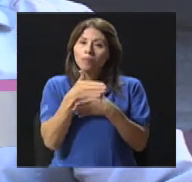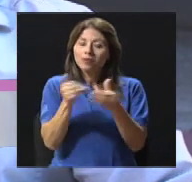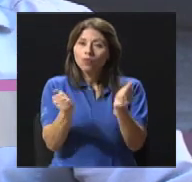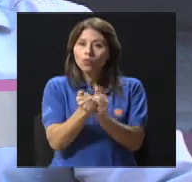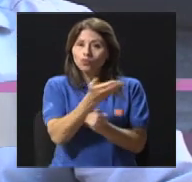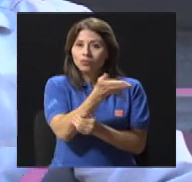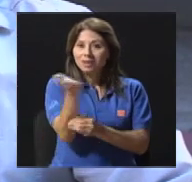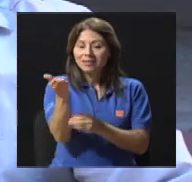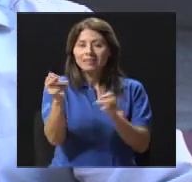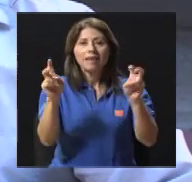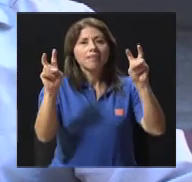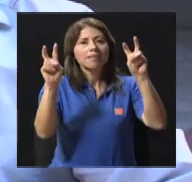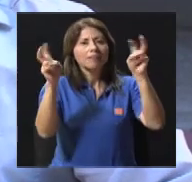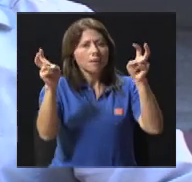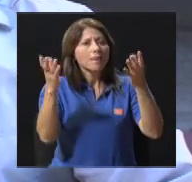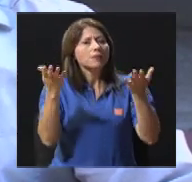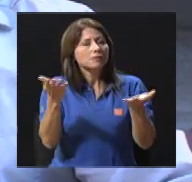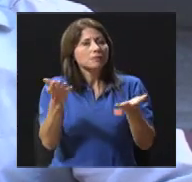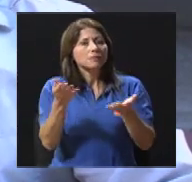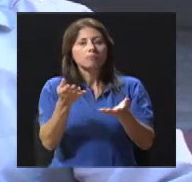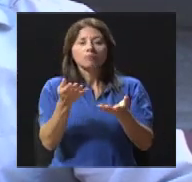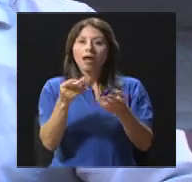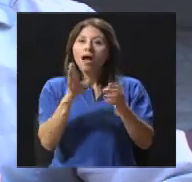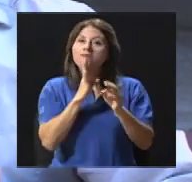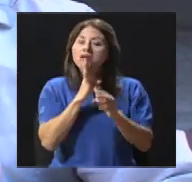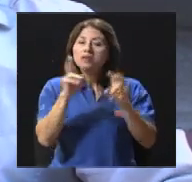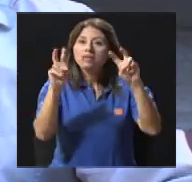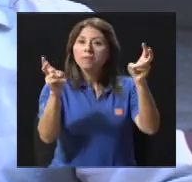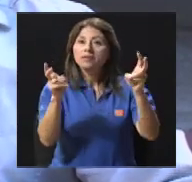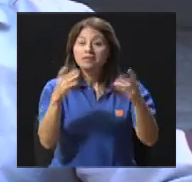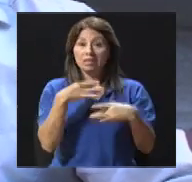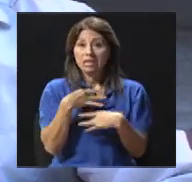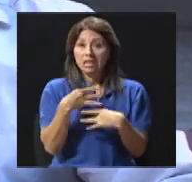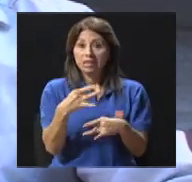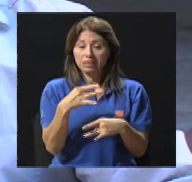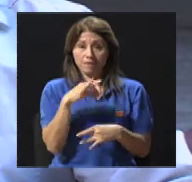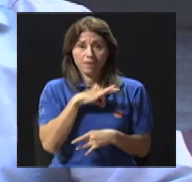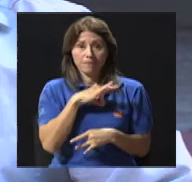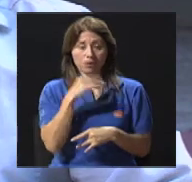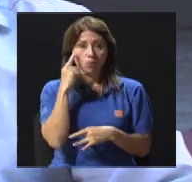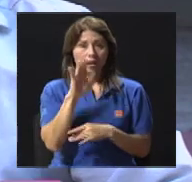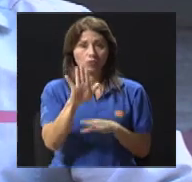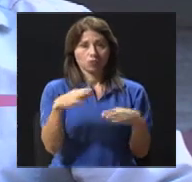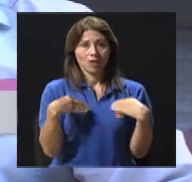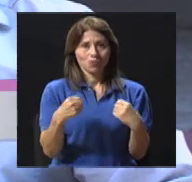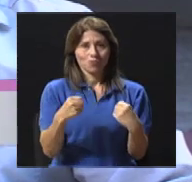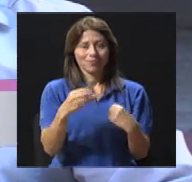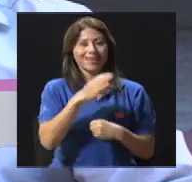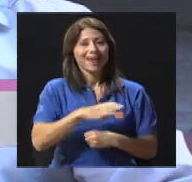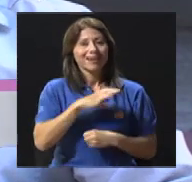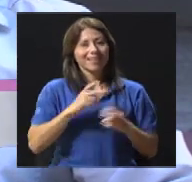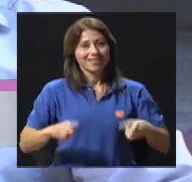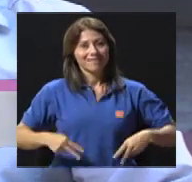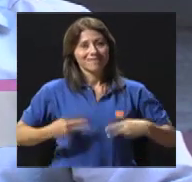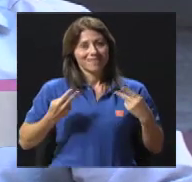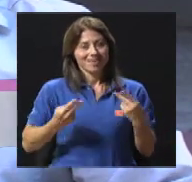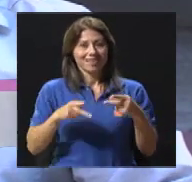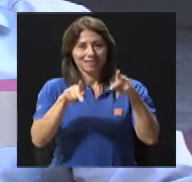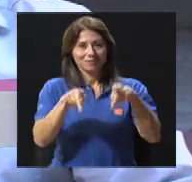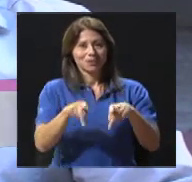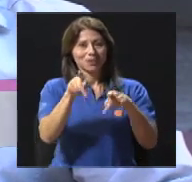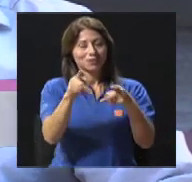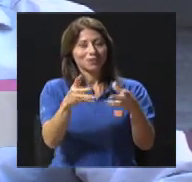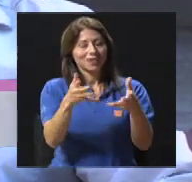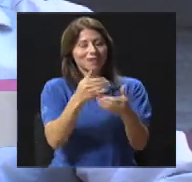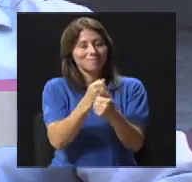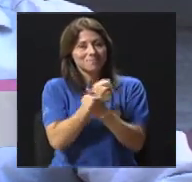queremos compartir con ustedes temas que les resulte de gran interés y de beneficio para su salud y la calidad de vida de sus seres